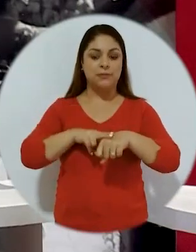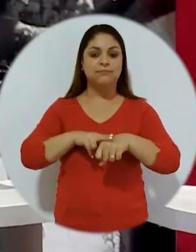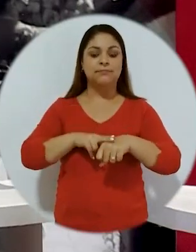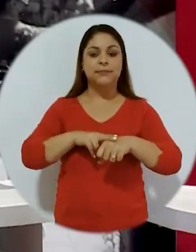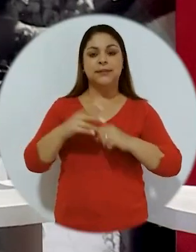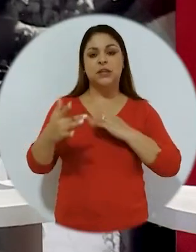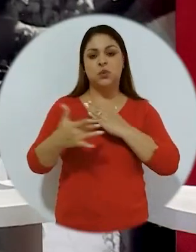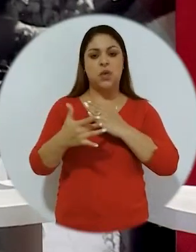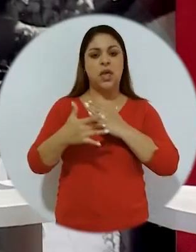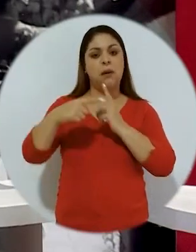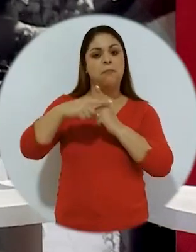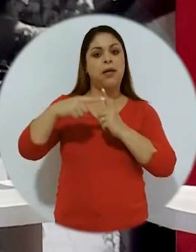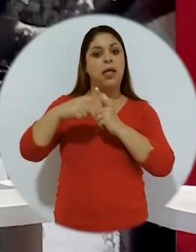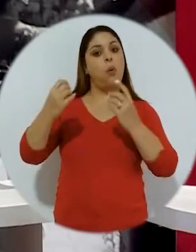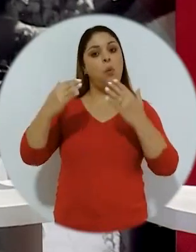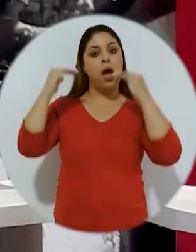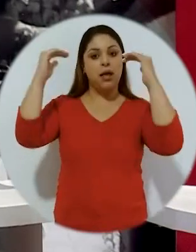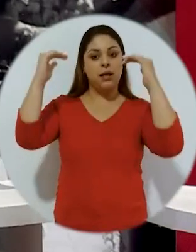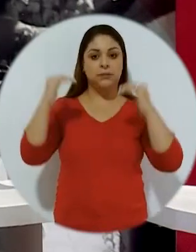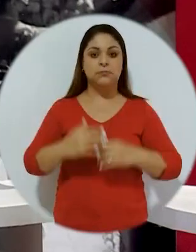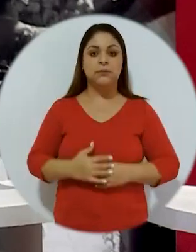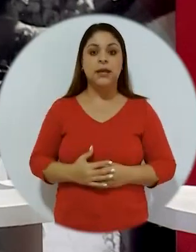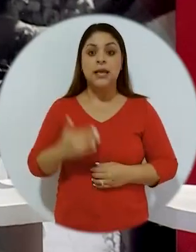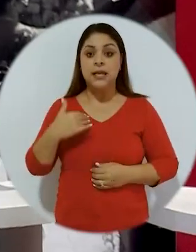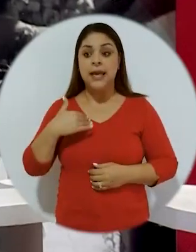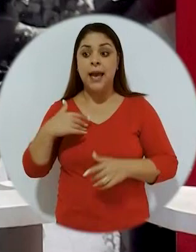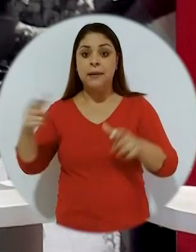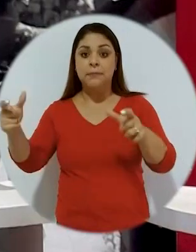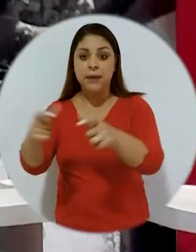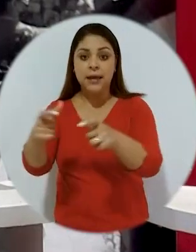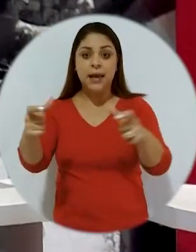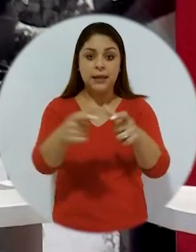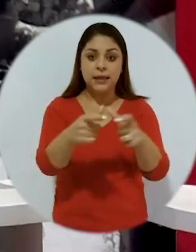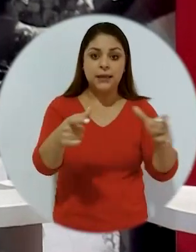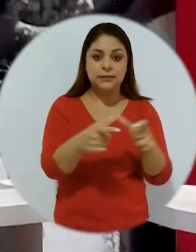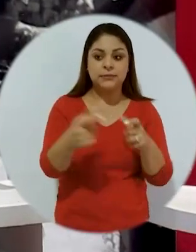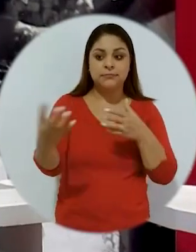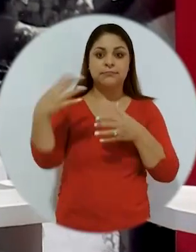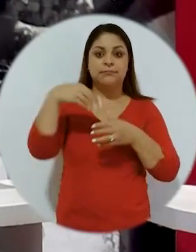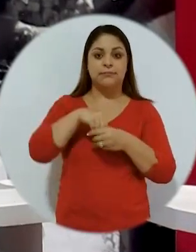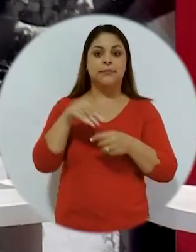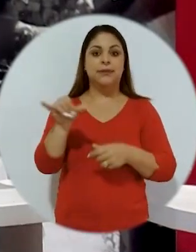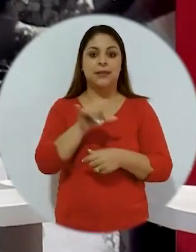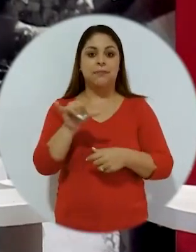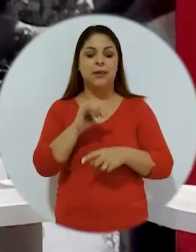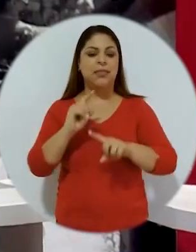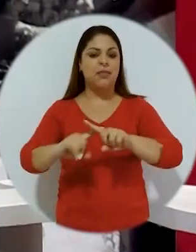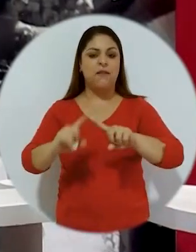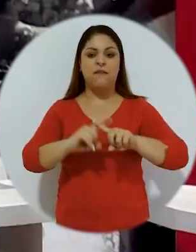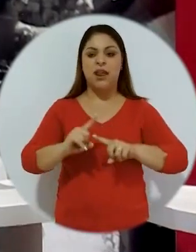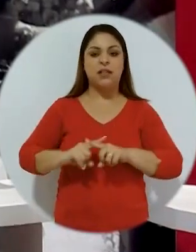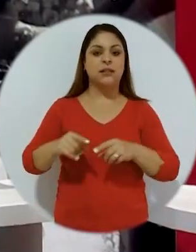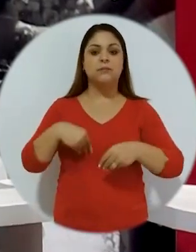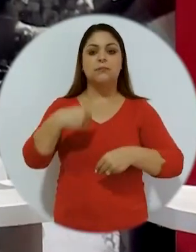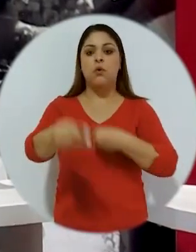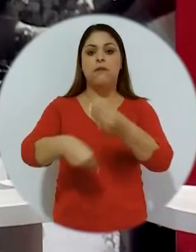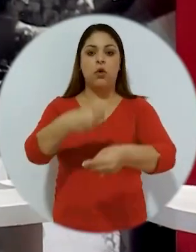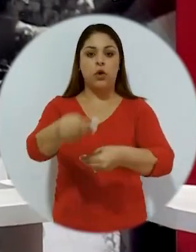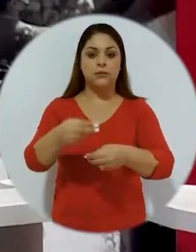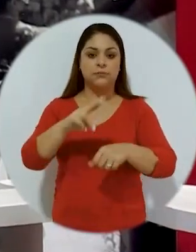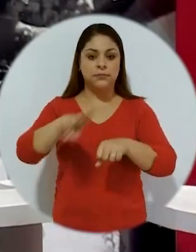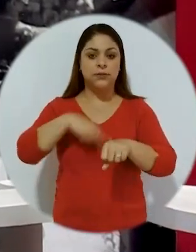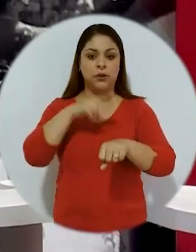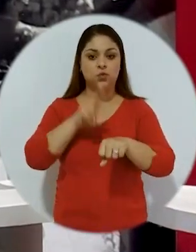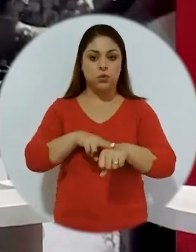a las cuales se insertan una serie de pequeñas, medianas y no tan pequeñas empresas, ¿verdad? Y diferentes proveedores nacionales que han